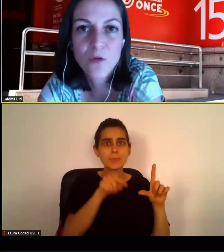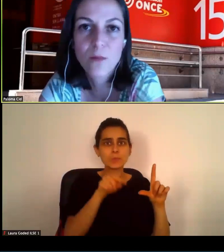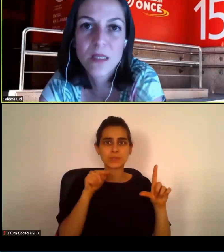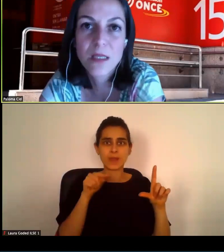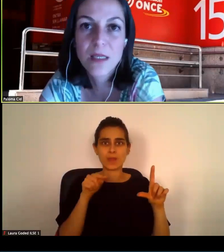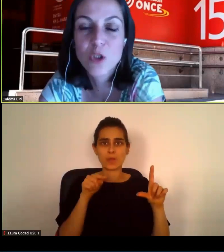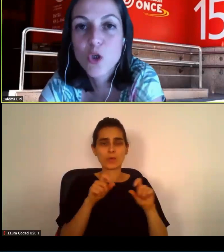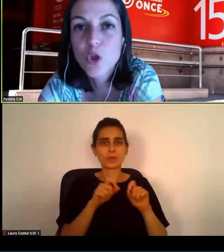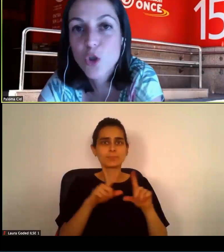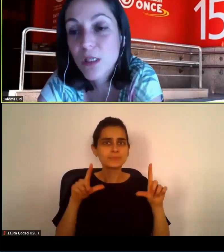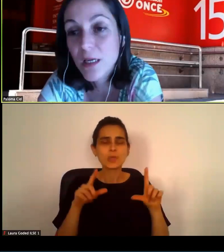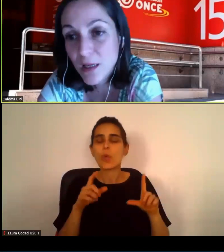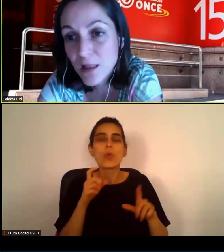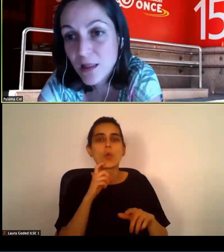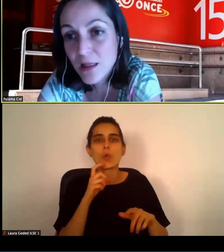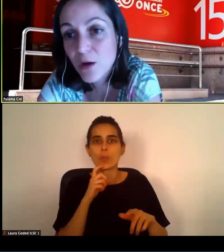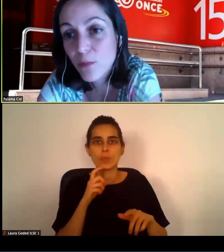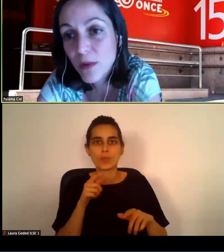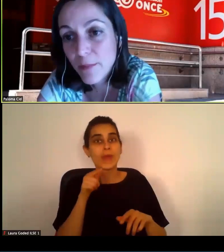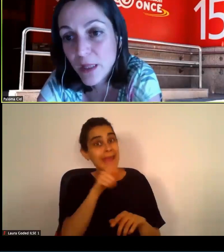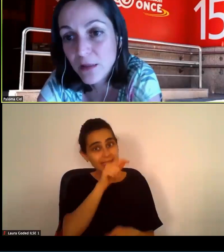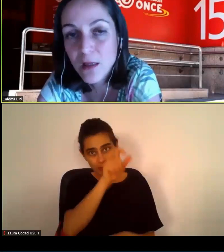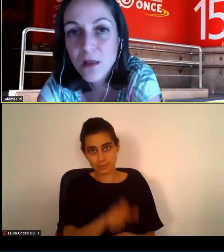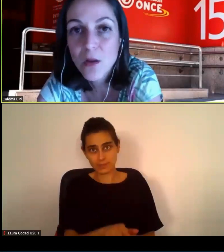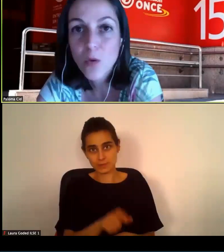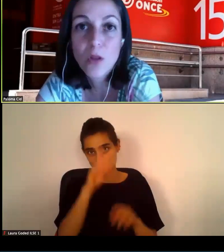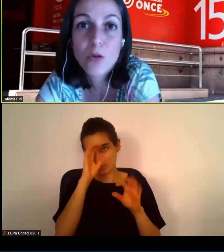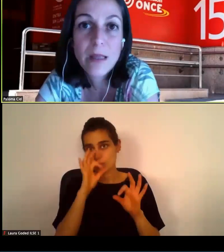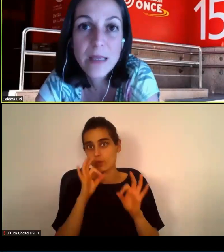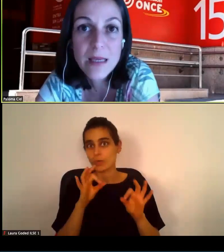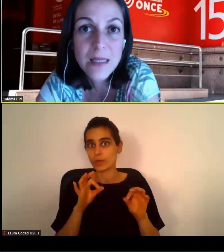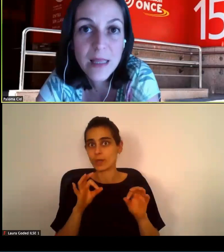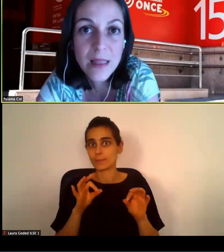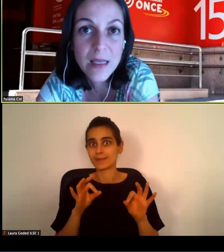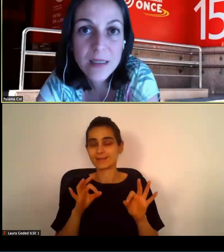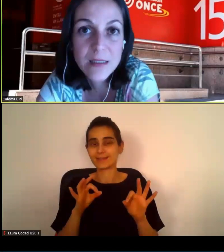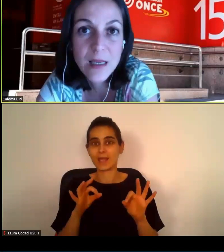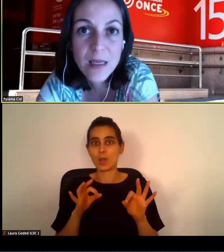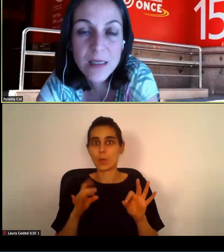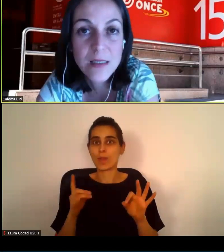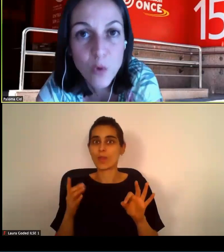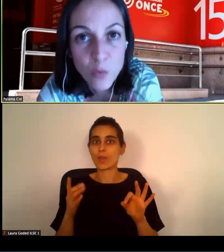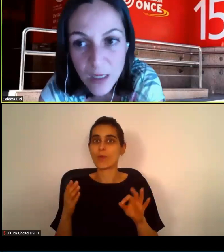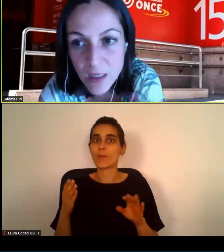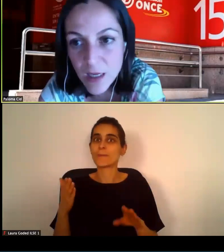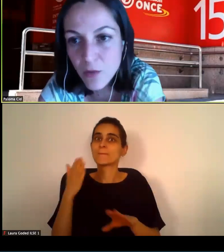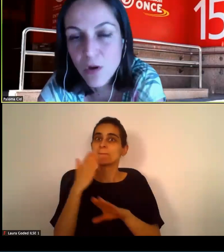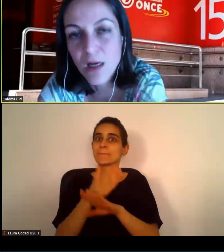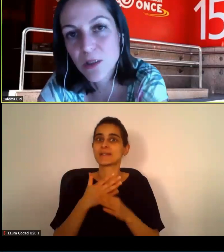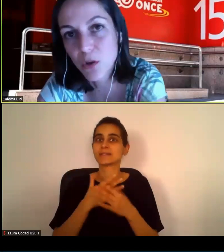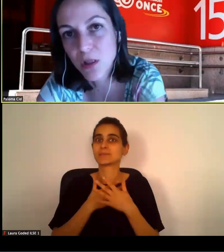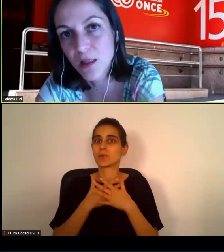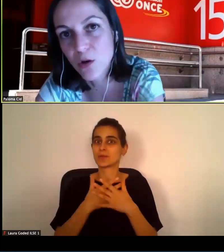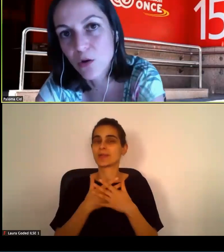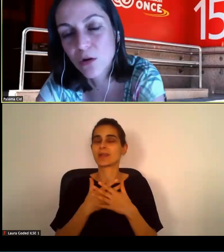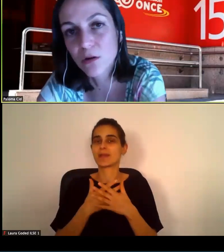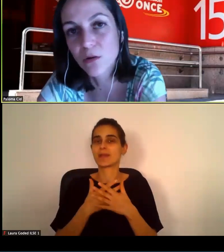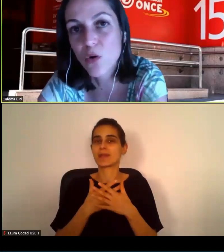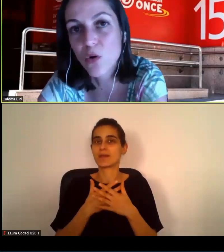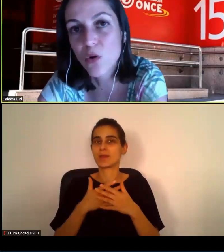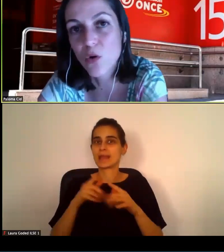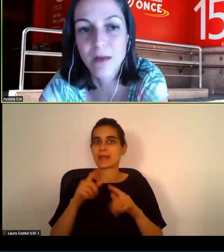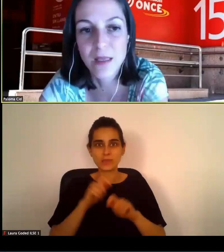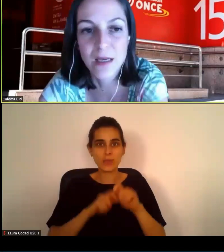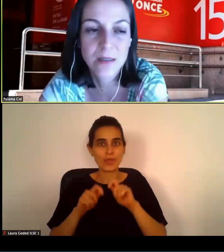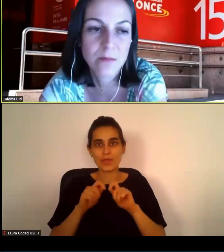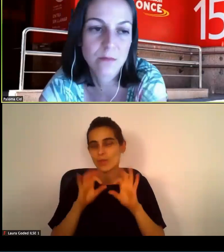muchas formas. Eso os lo tienen que decir, obviamente, cuando vayáis a hacer ese voluntariado en la asociación